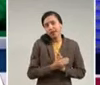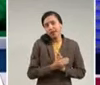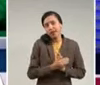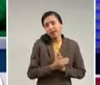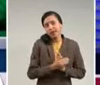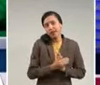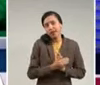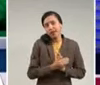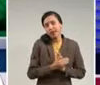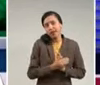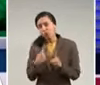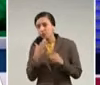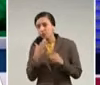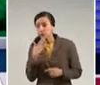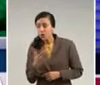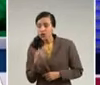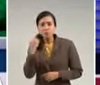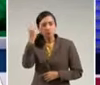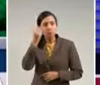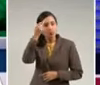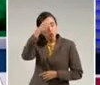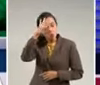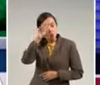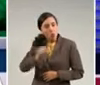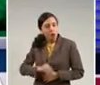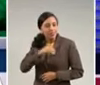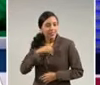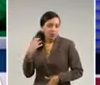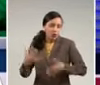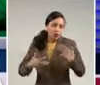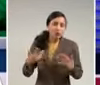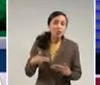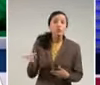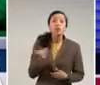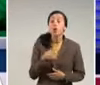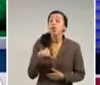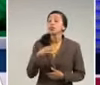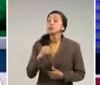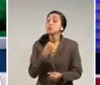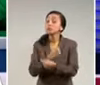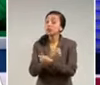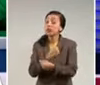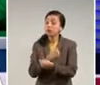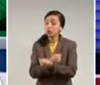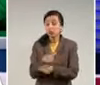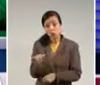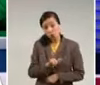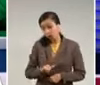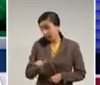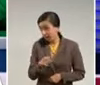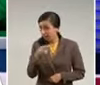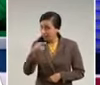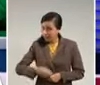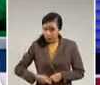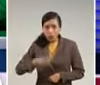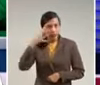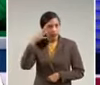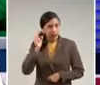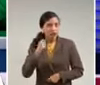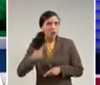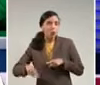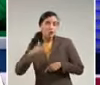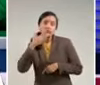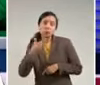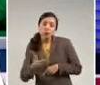los cubanos es de mucha satisfacción, pero también decimos los riesgos que también hay que tenerlos en cuenta para